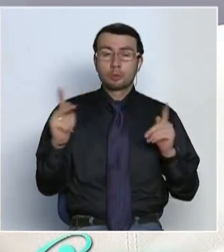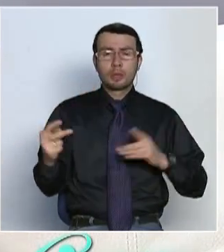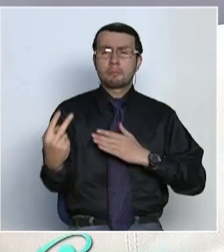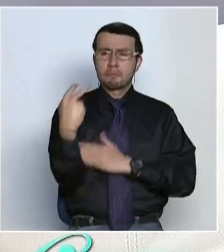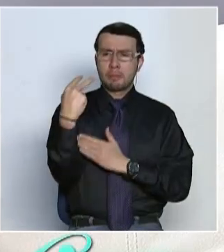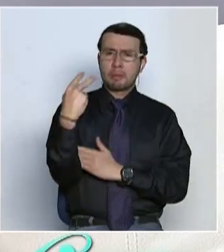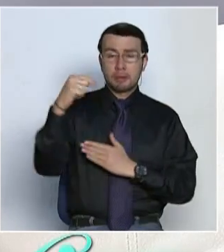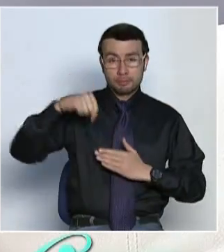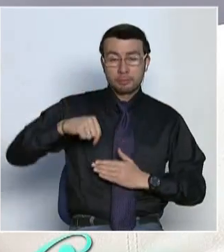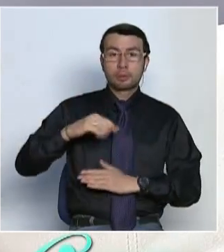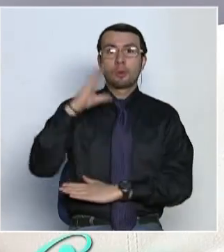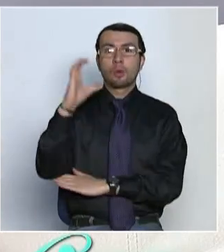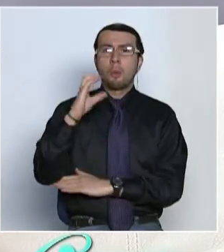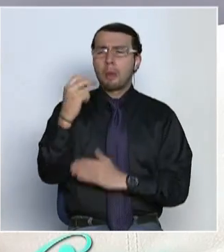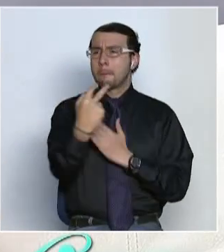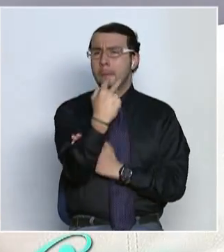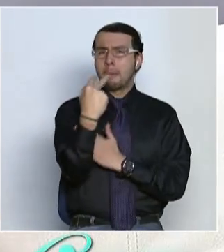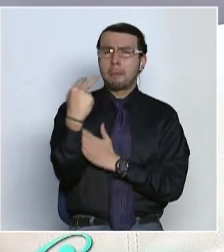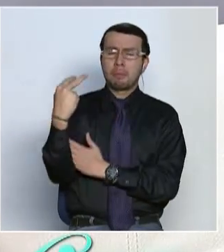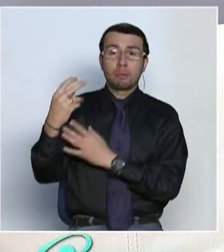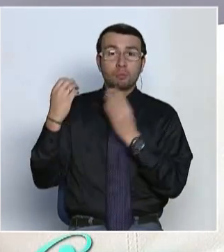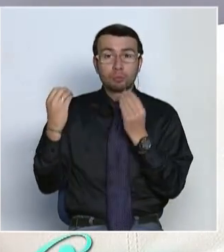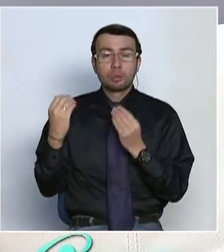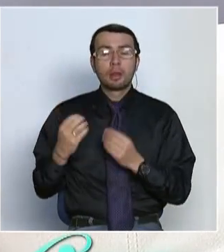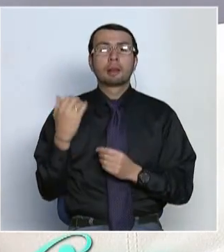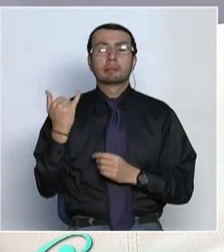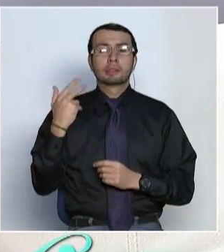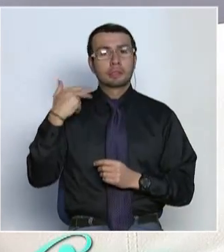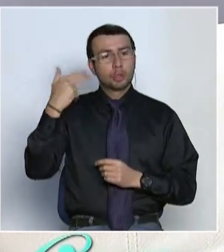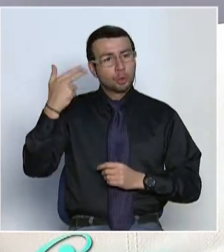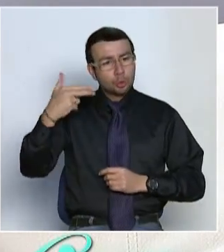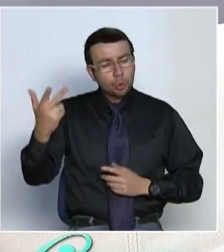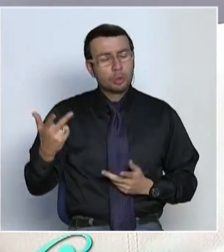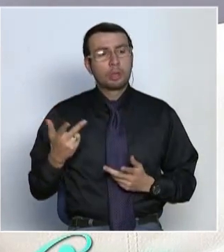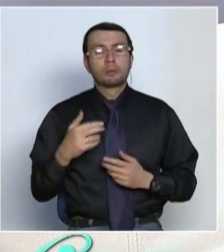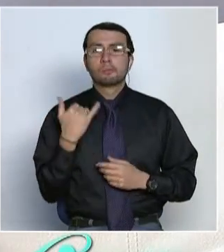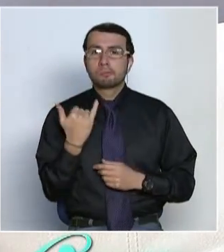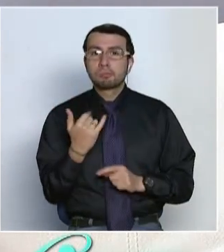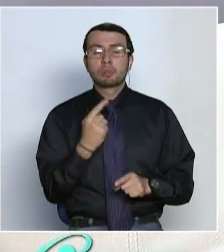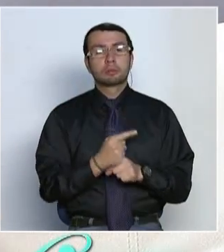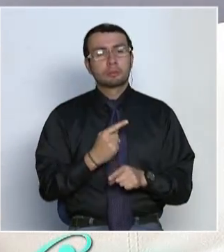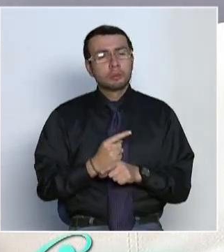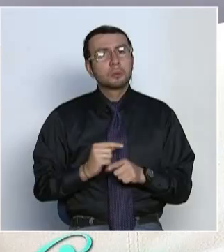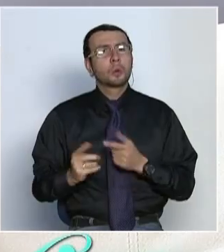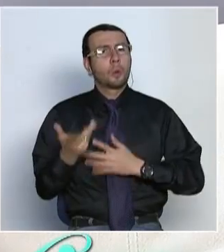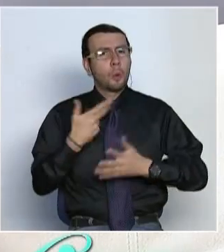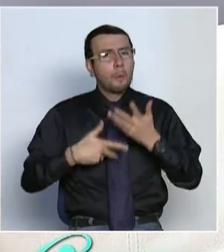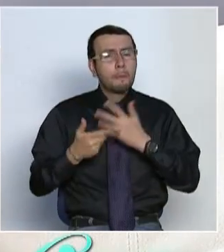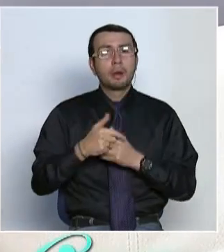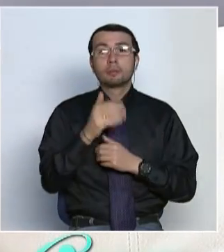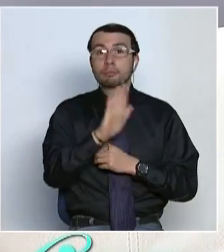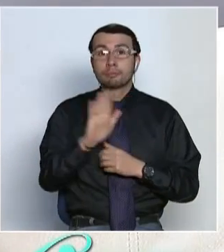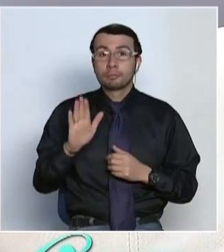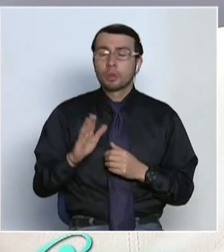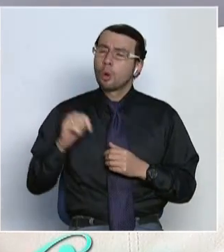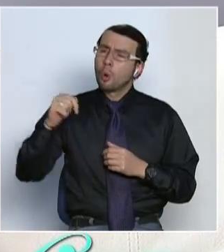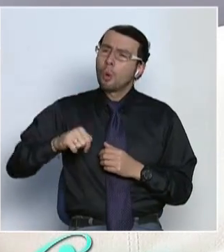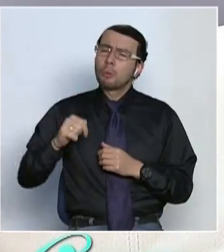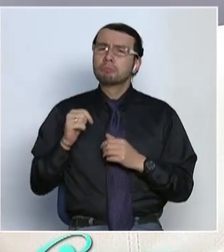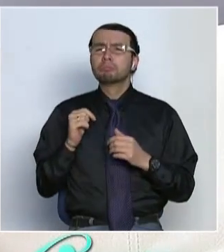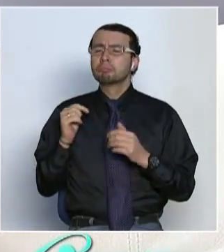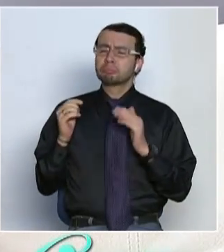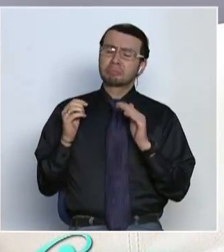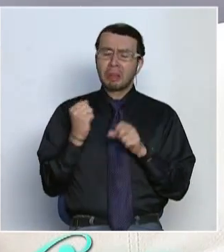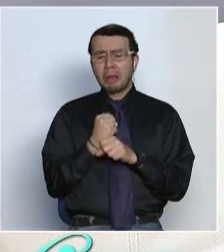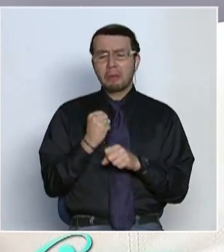Colombia, pues nos llegan historias clínicas que bien vale la pena ustedes comparten. Y hoy estaba en consulta y me